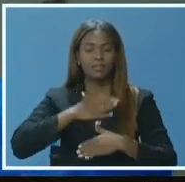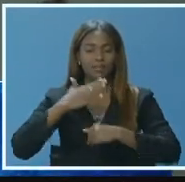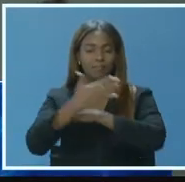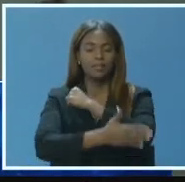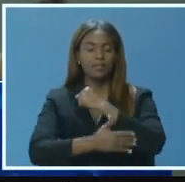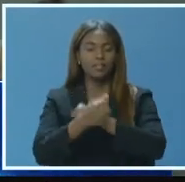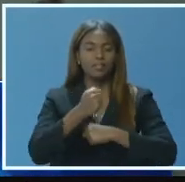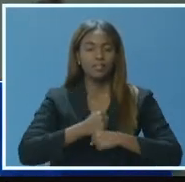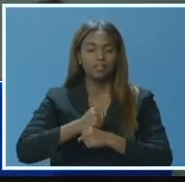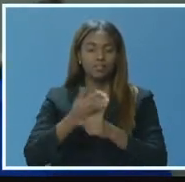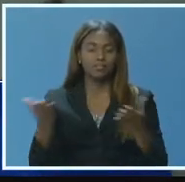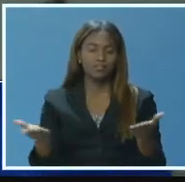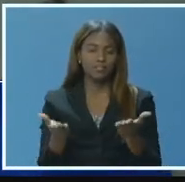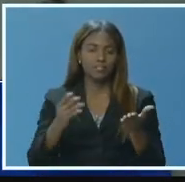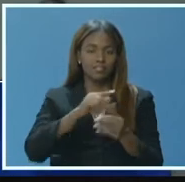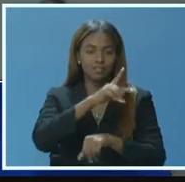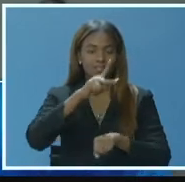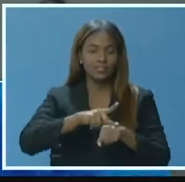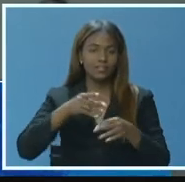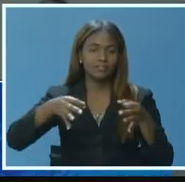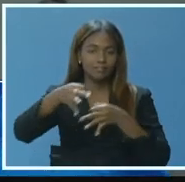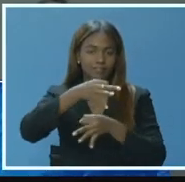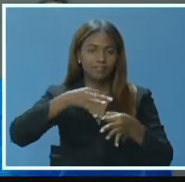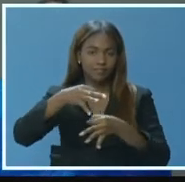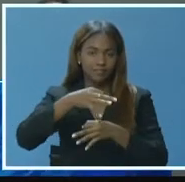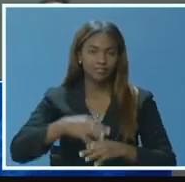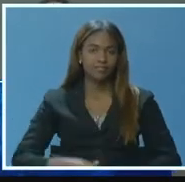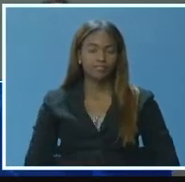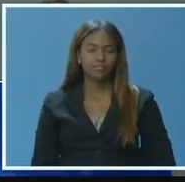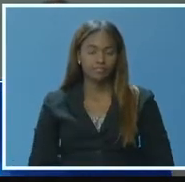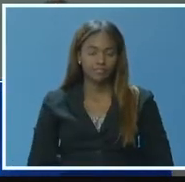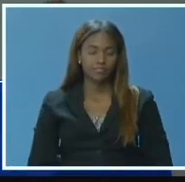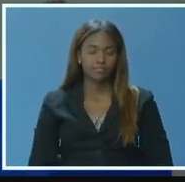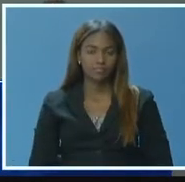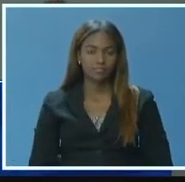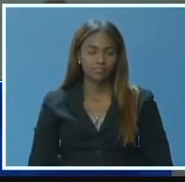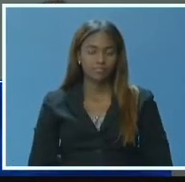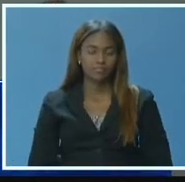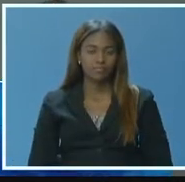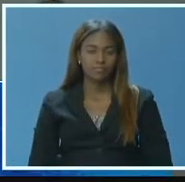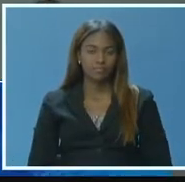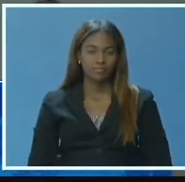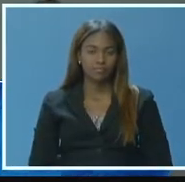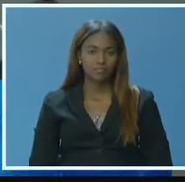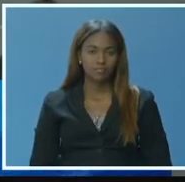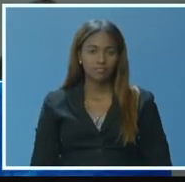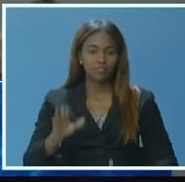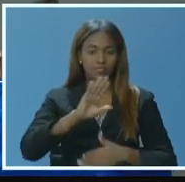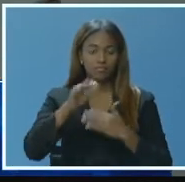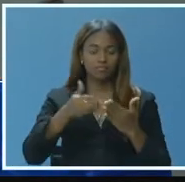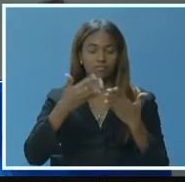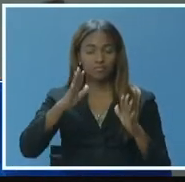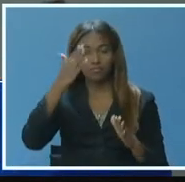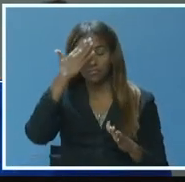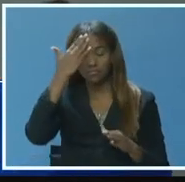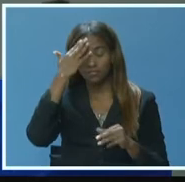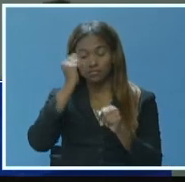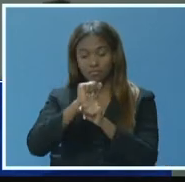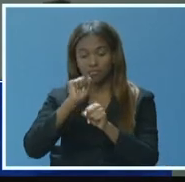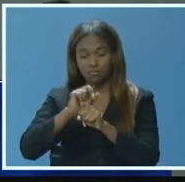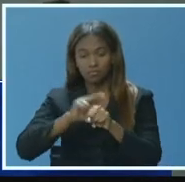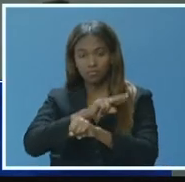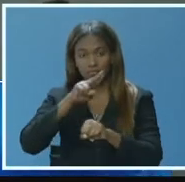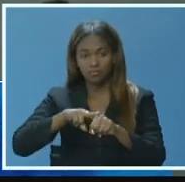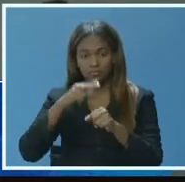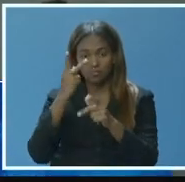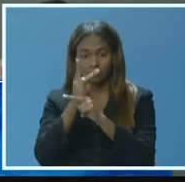ciudad de San Francisco de Macorís. Como todos saben, la Estrategia Nacional de Seguridad Ciudadana,